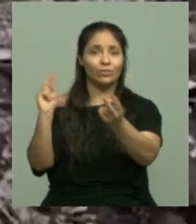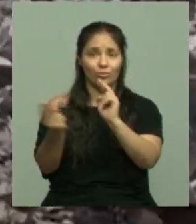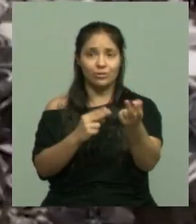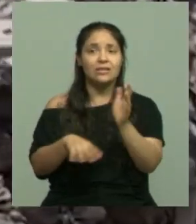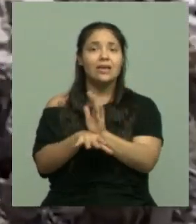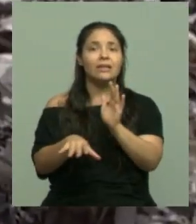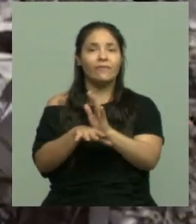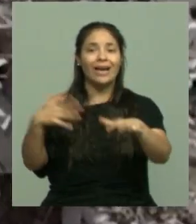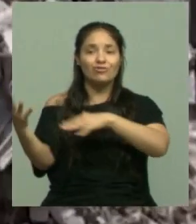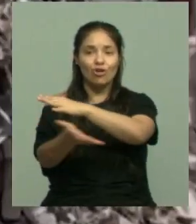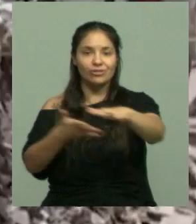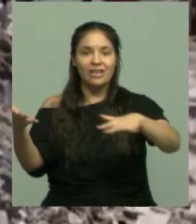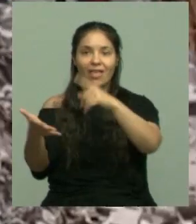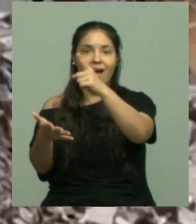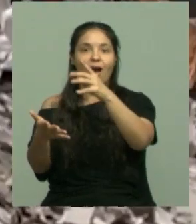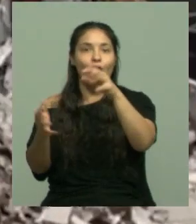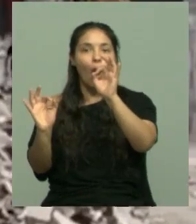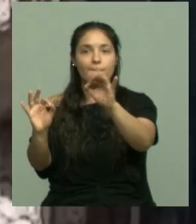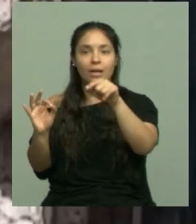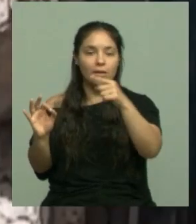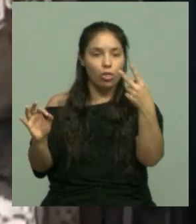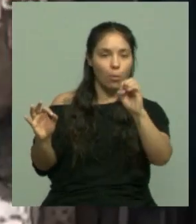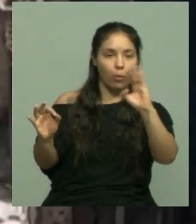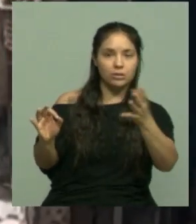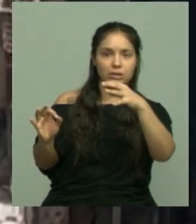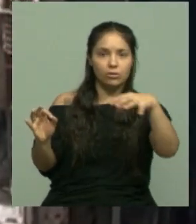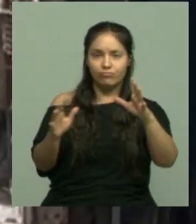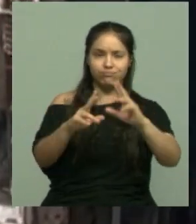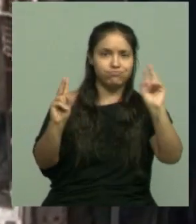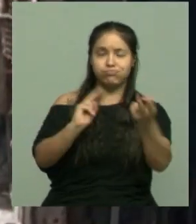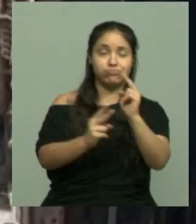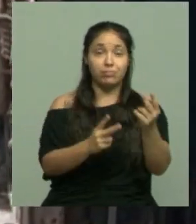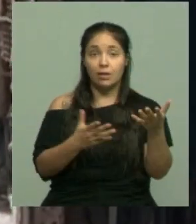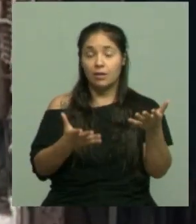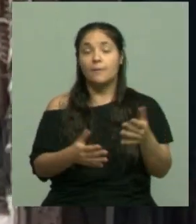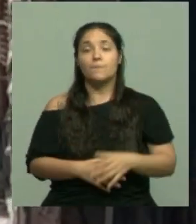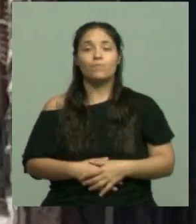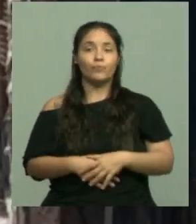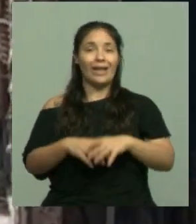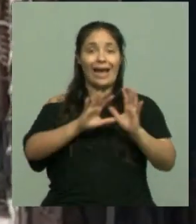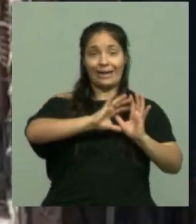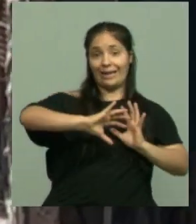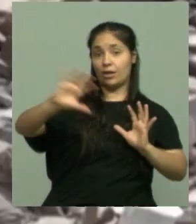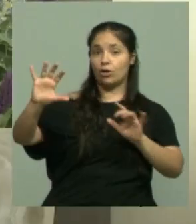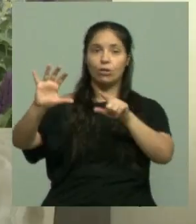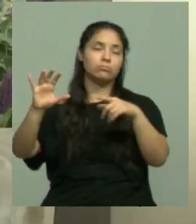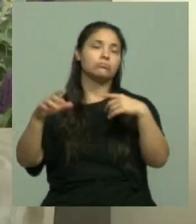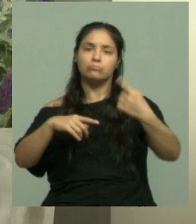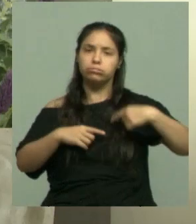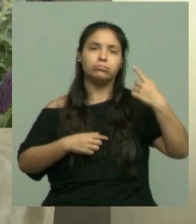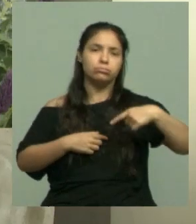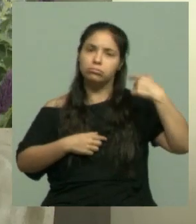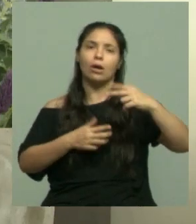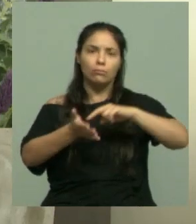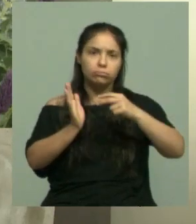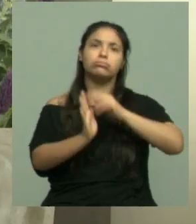el 2% de su densidad demográfica. El impacto en la región, digo, porque es una región que constantemente está en conflicto.